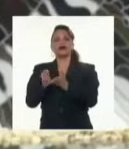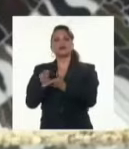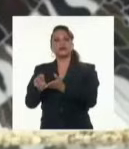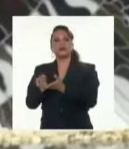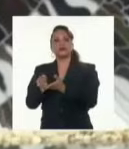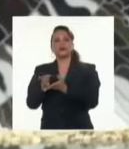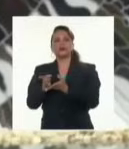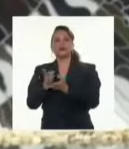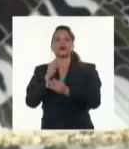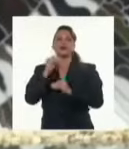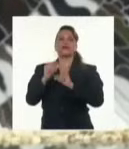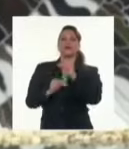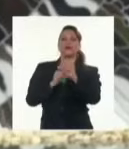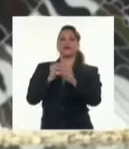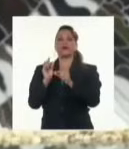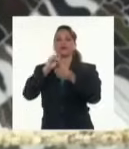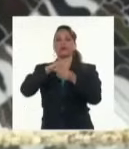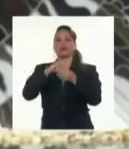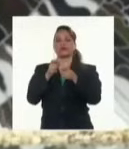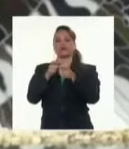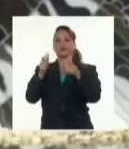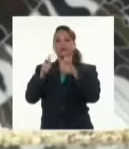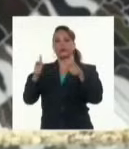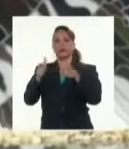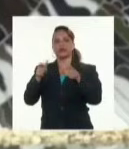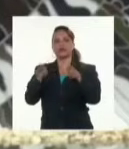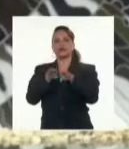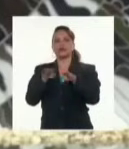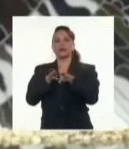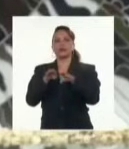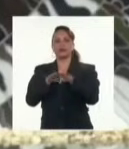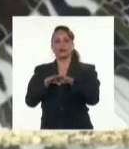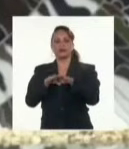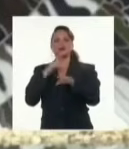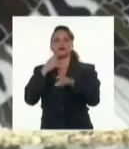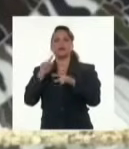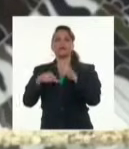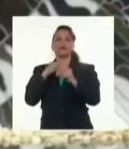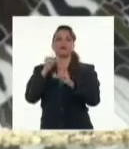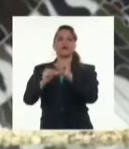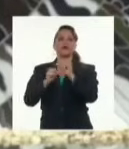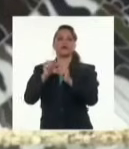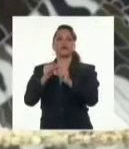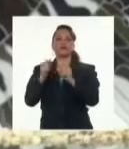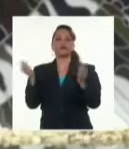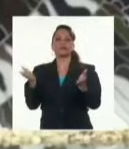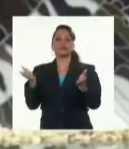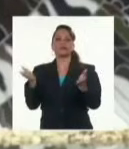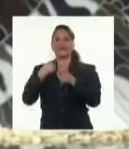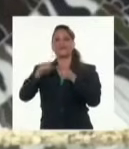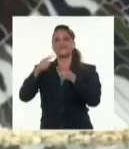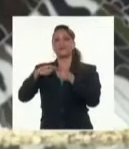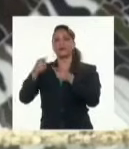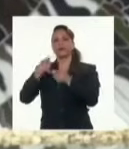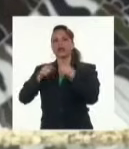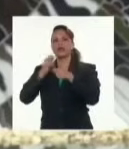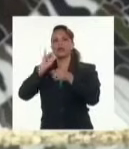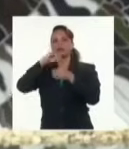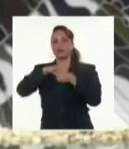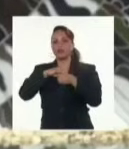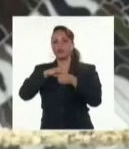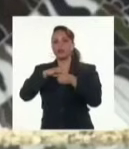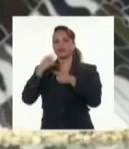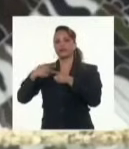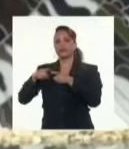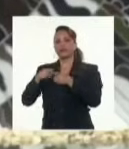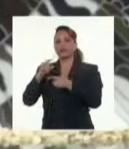manera gradual y que permitirán la estabilización macroeconómica la recuperación del mercado interno y con ello el incremento de ofertas en